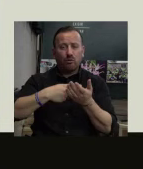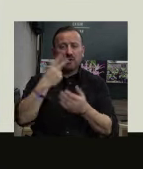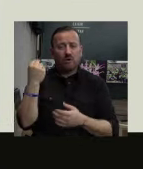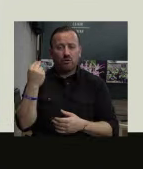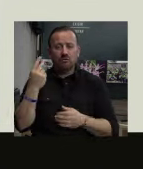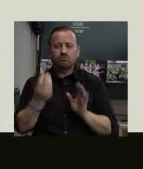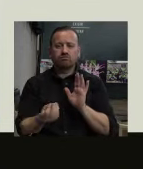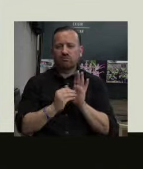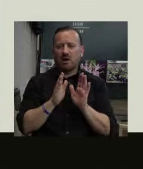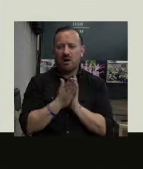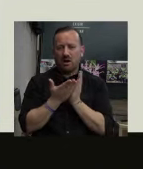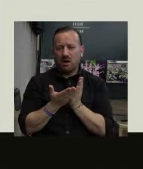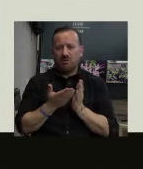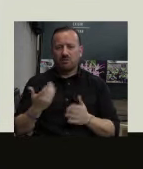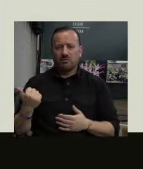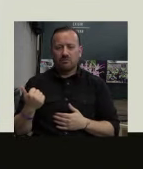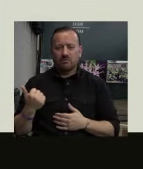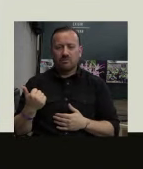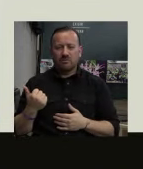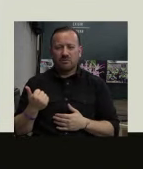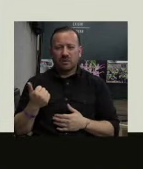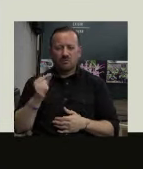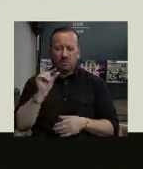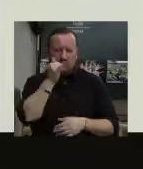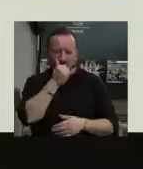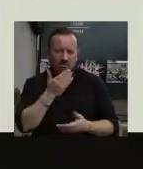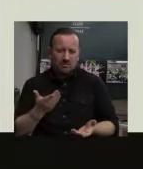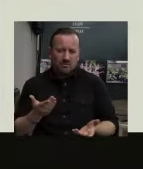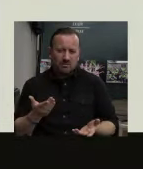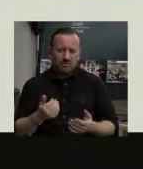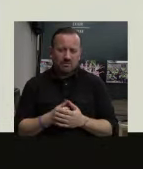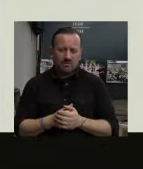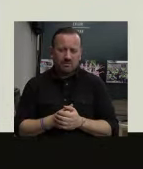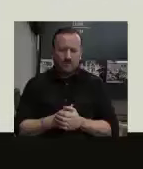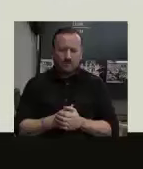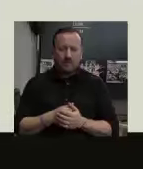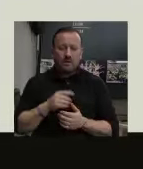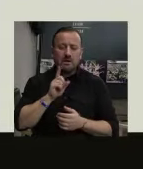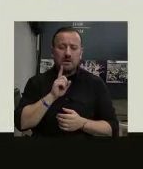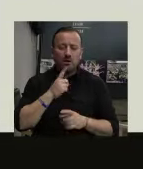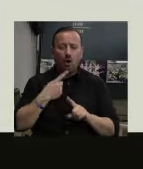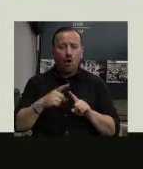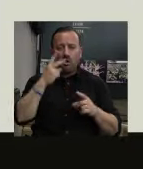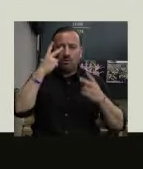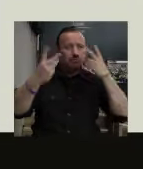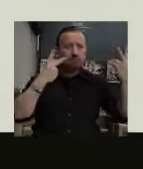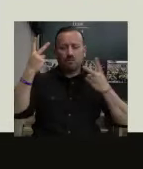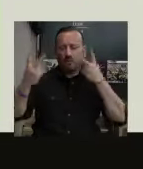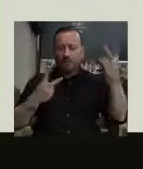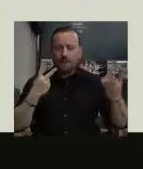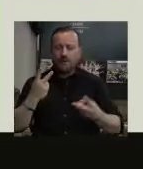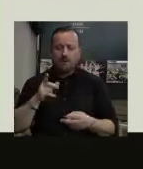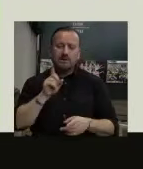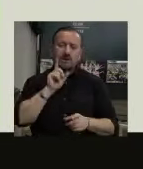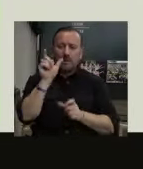sus manuales apenas y hay otras miradas hay